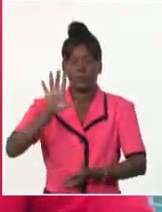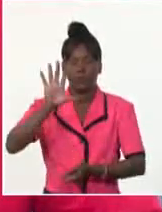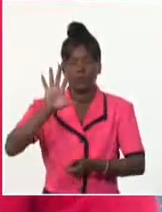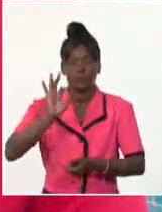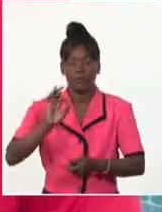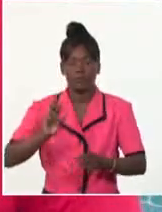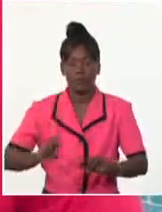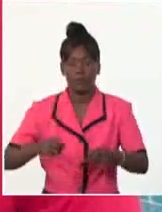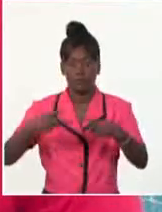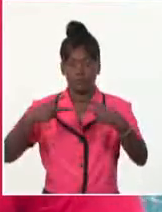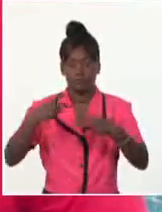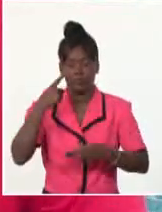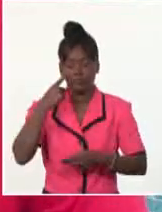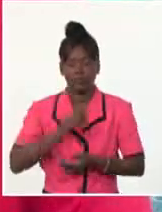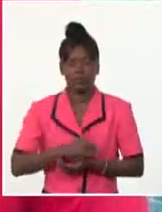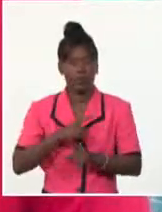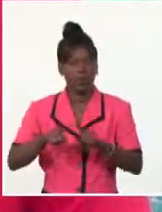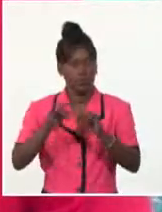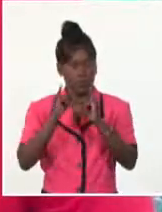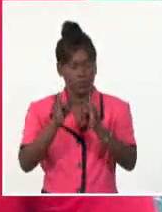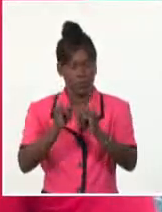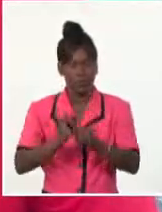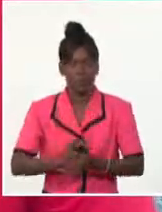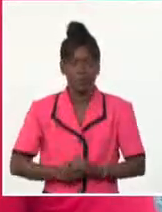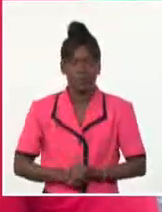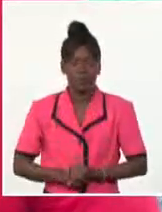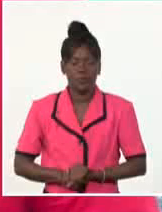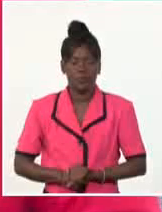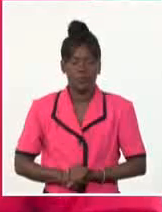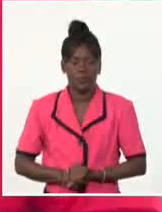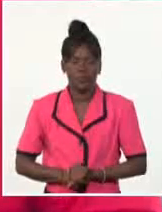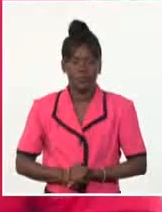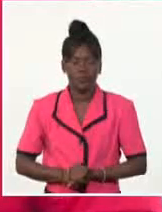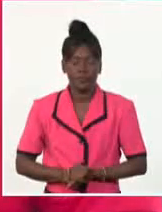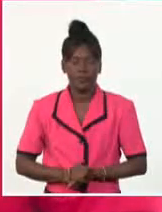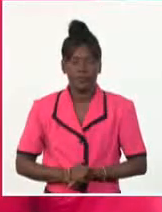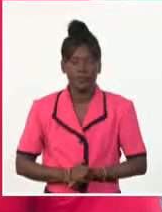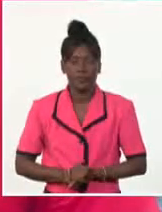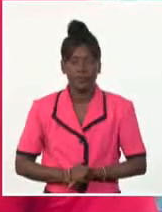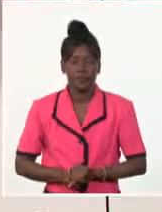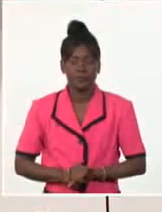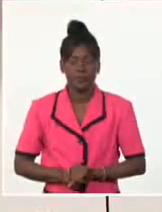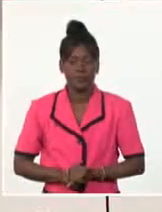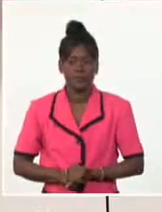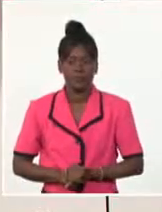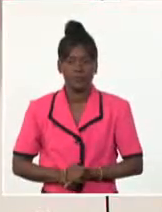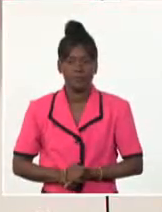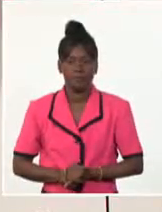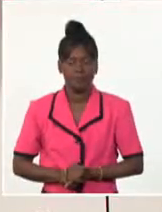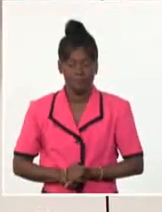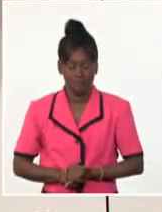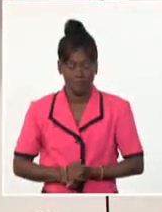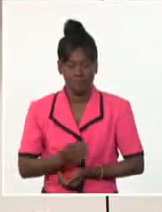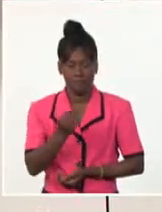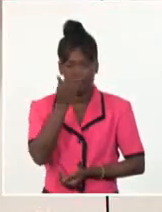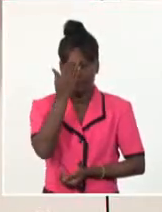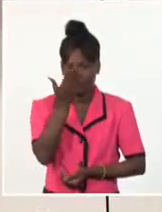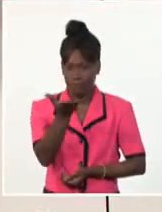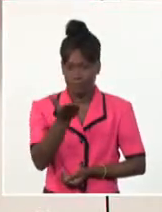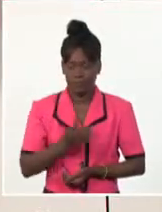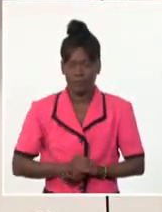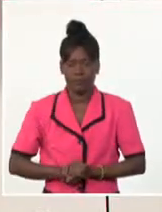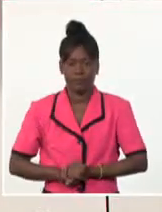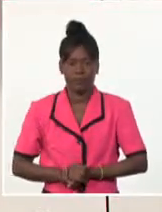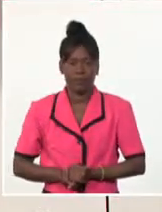volcán. Espere más detalles en próximos espacios del Sistema Informativo de la Televisión Cubana. Sí, muchas gracias a ti, Randall, por